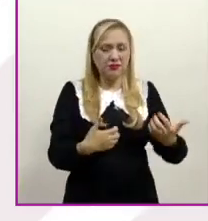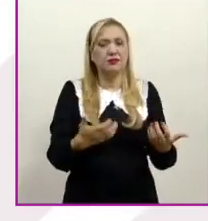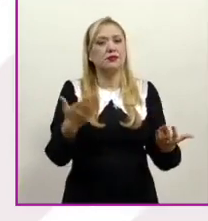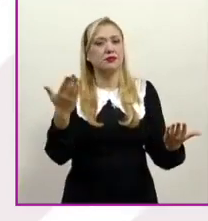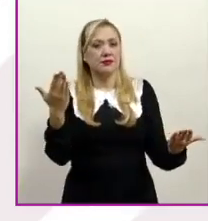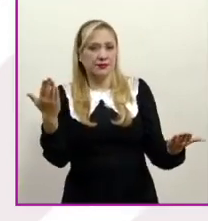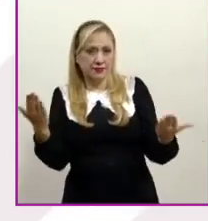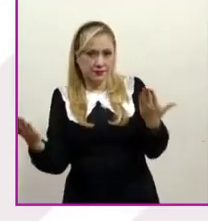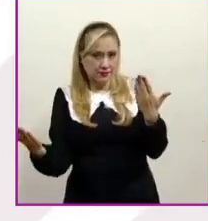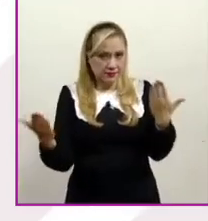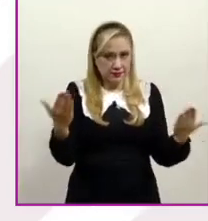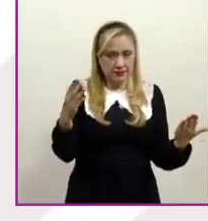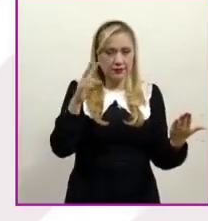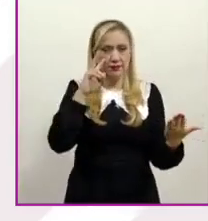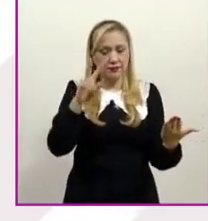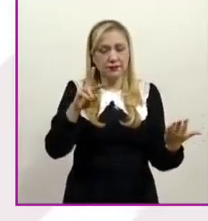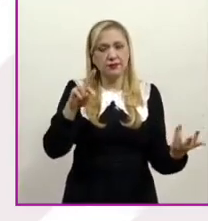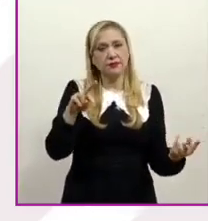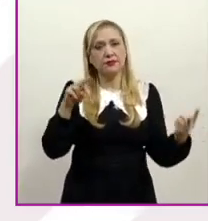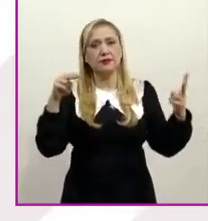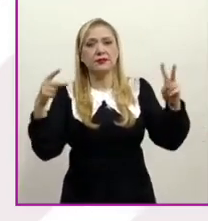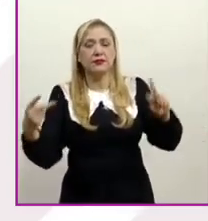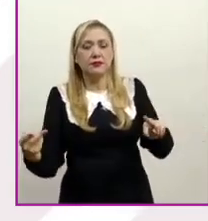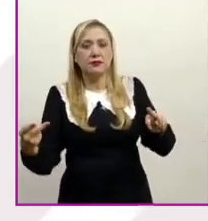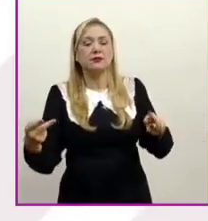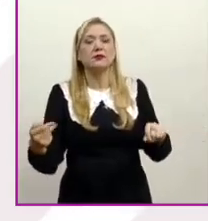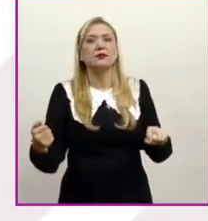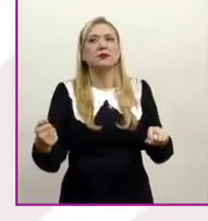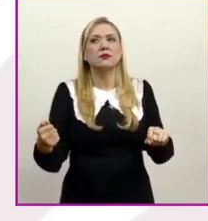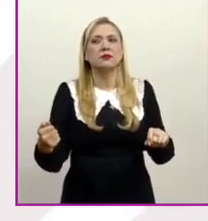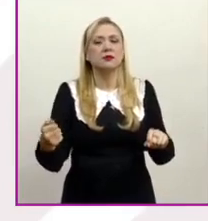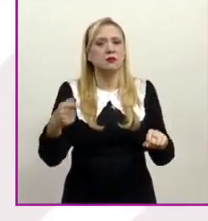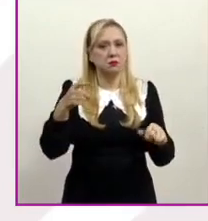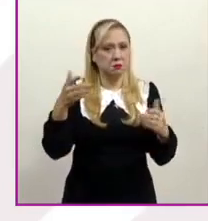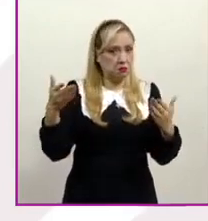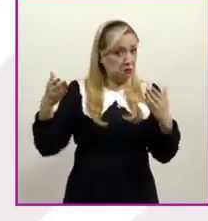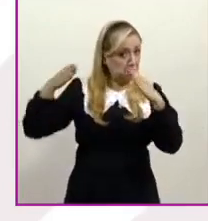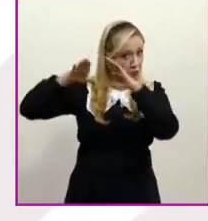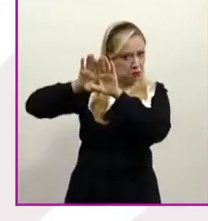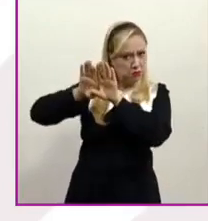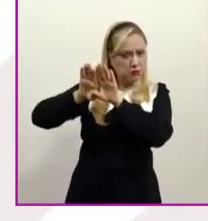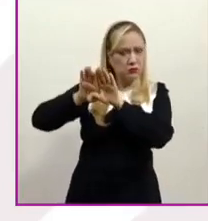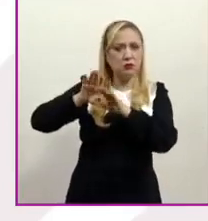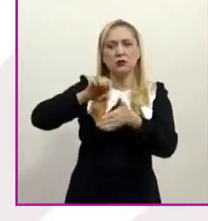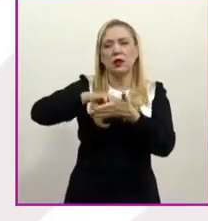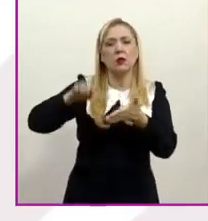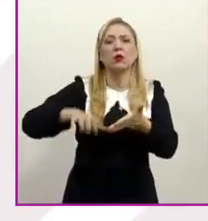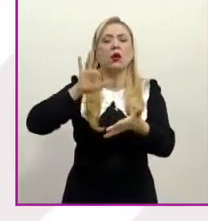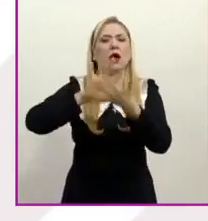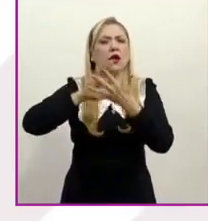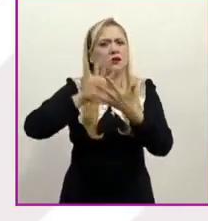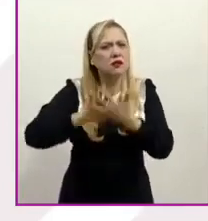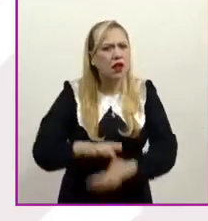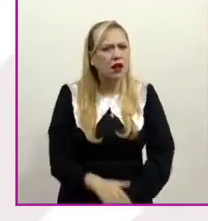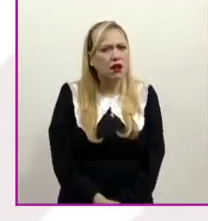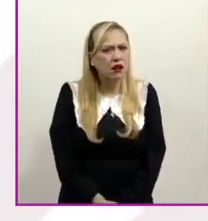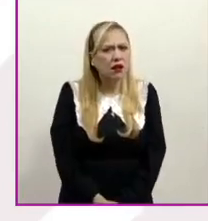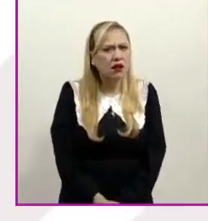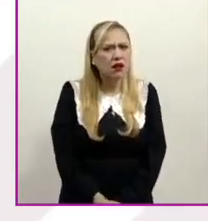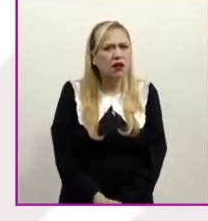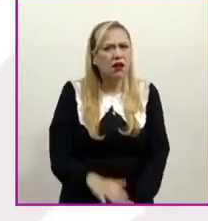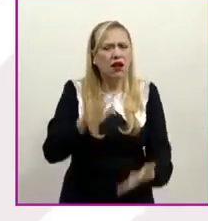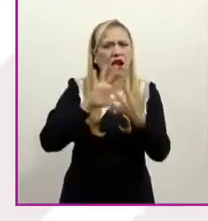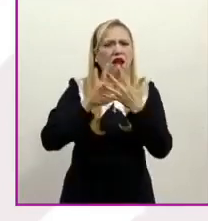más visible en contraste con lo que no se ve, que son las cárceles, por ejemplo, ¿no? ¿De qué color son